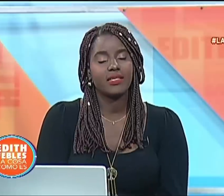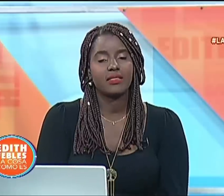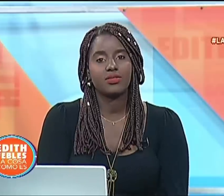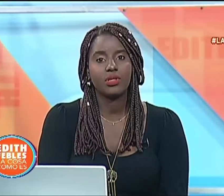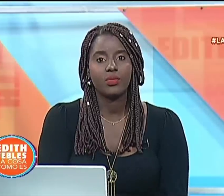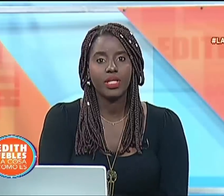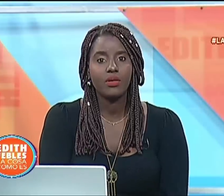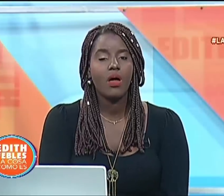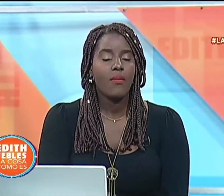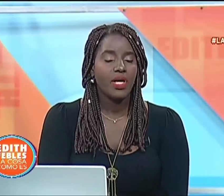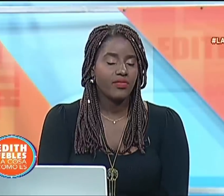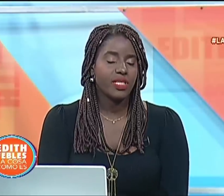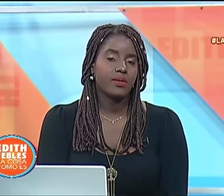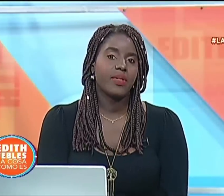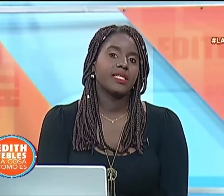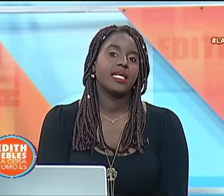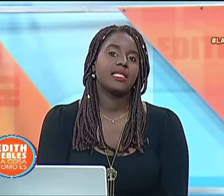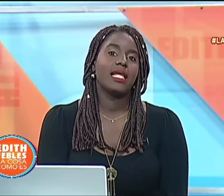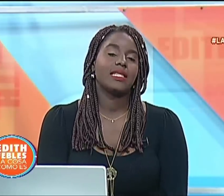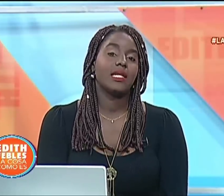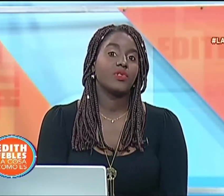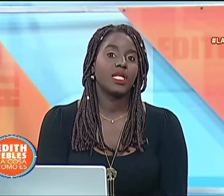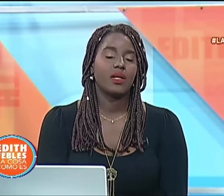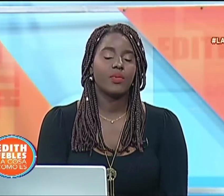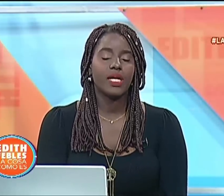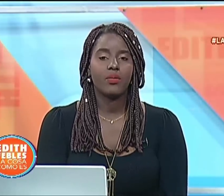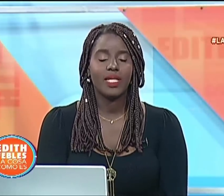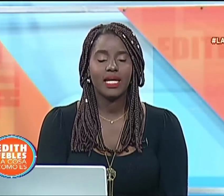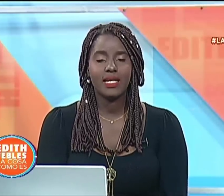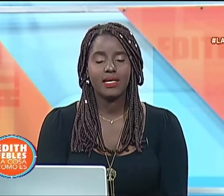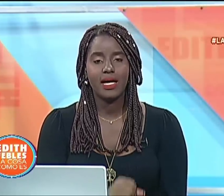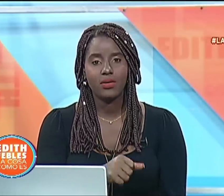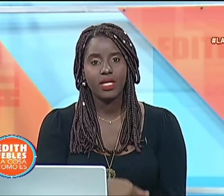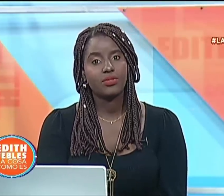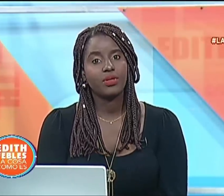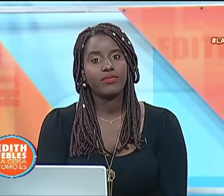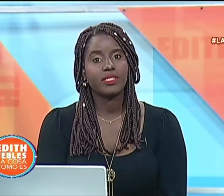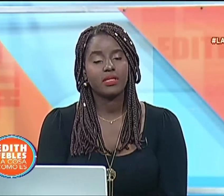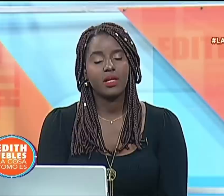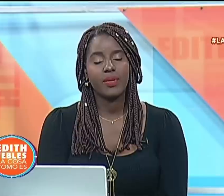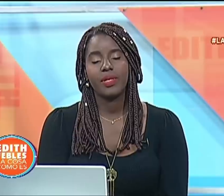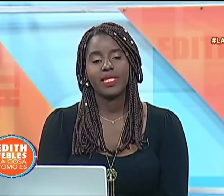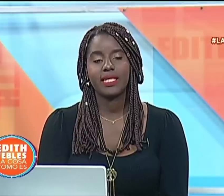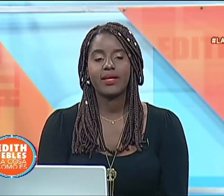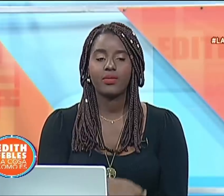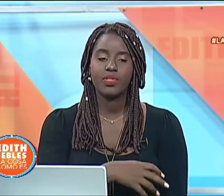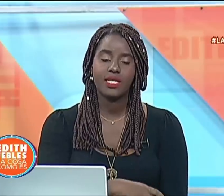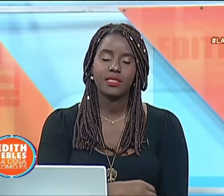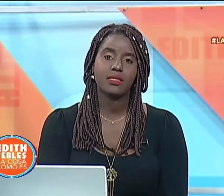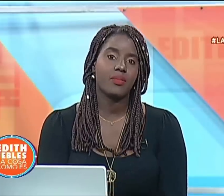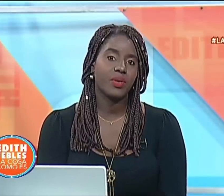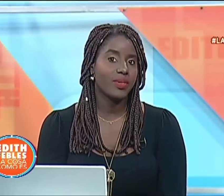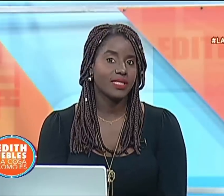ley de extinción de dominio, pero efectivamente ya la tenemos en la República Dominicana, y algo que hizo énfasis el primer mandatario, como ya